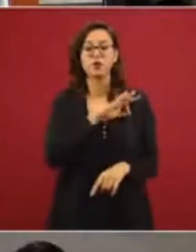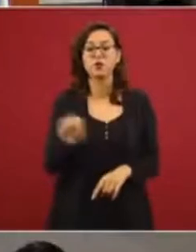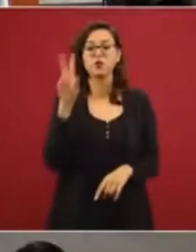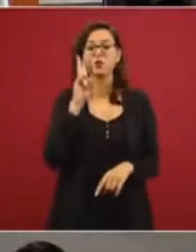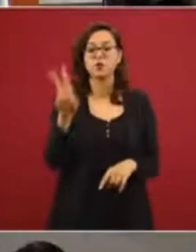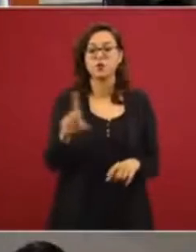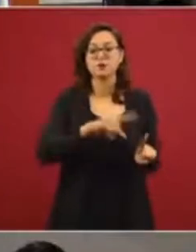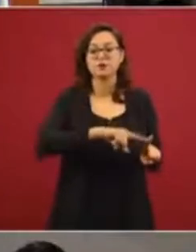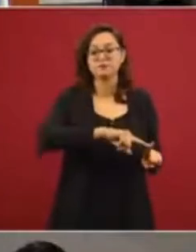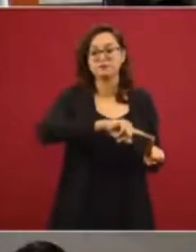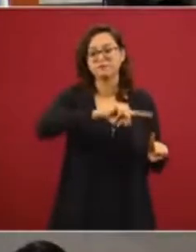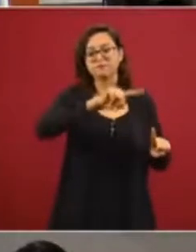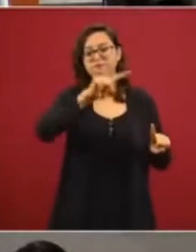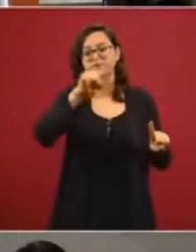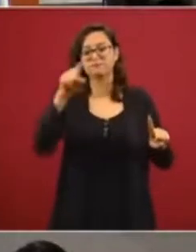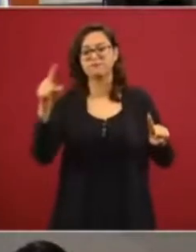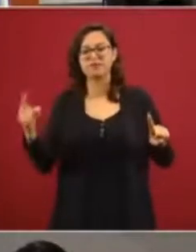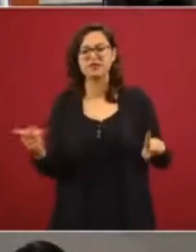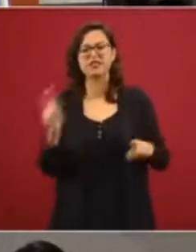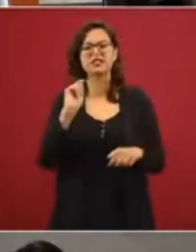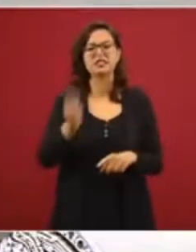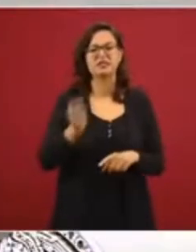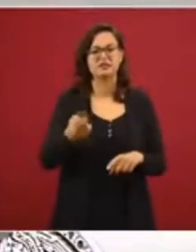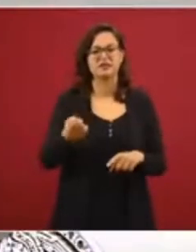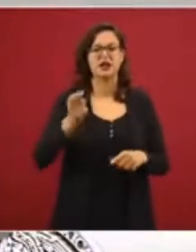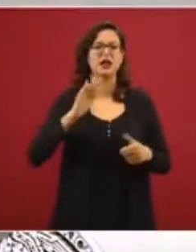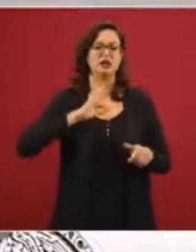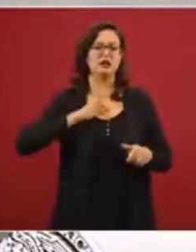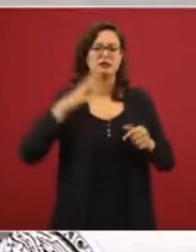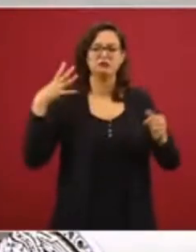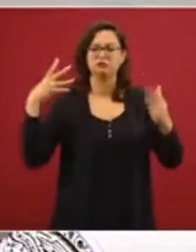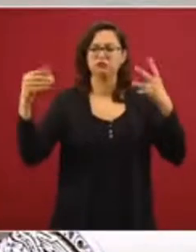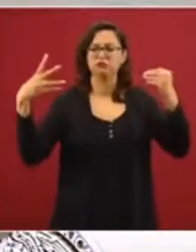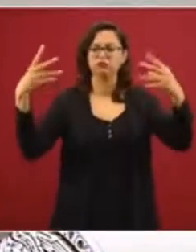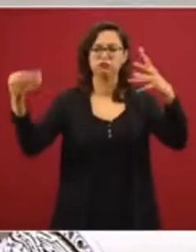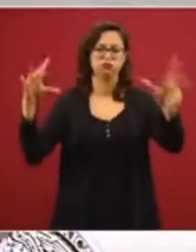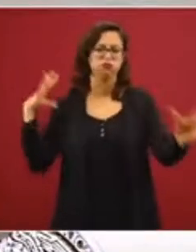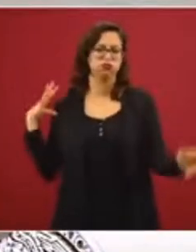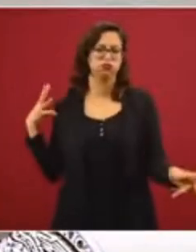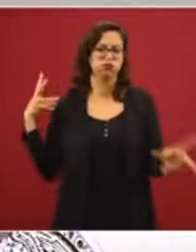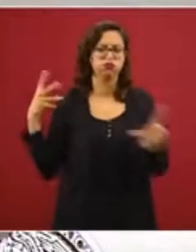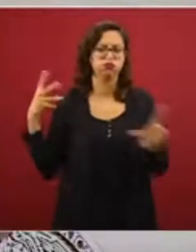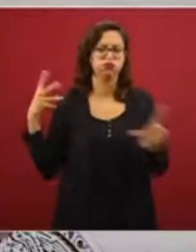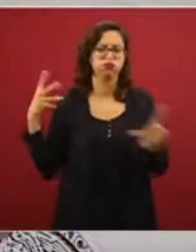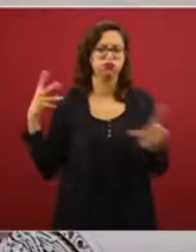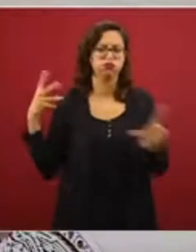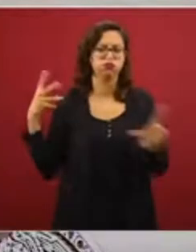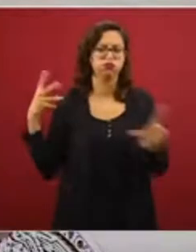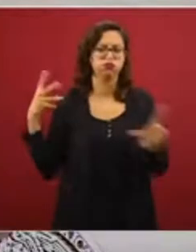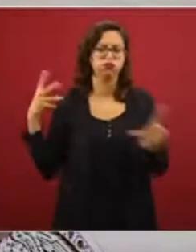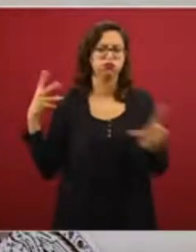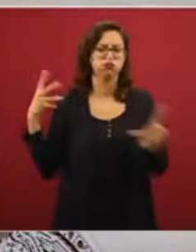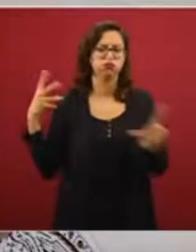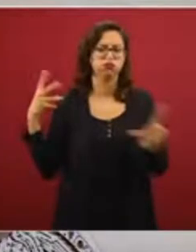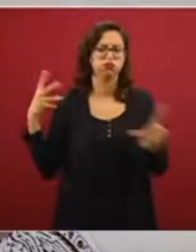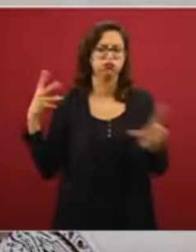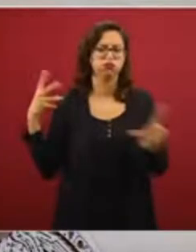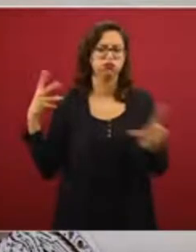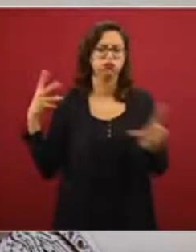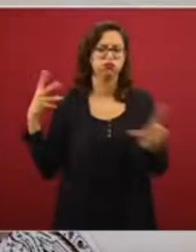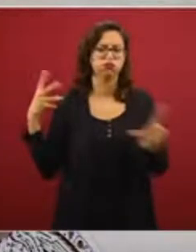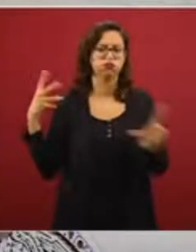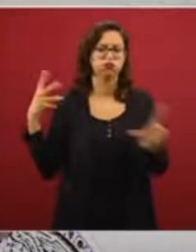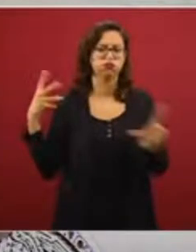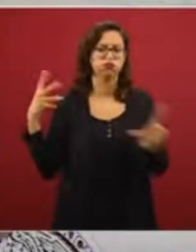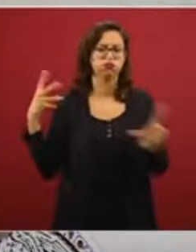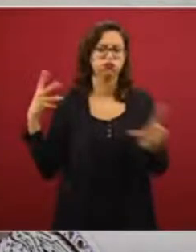Esto es la representación de los números de casos que se han presentado. So he said on this graph, you can